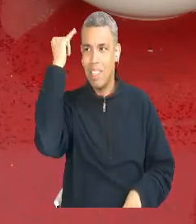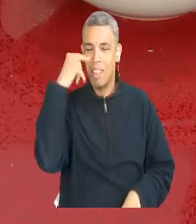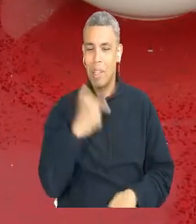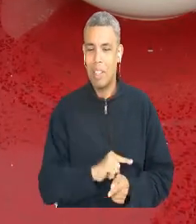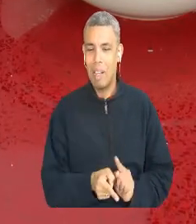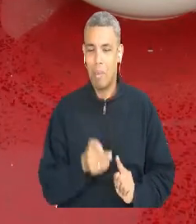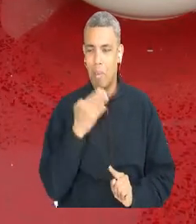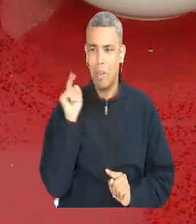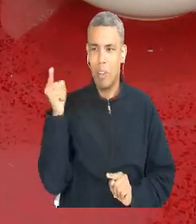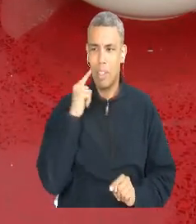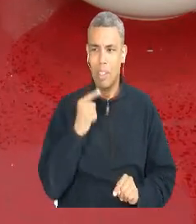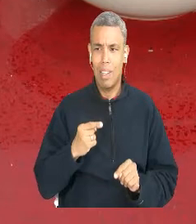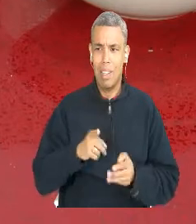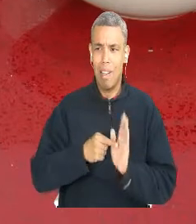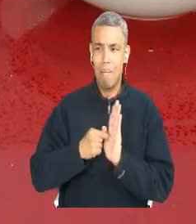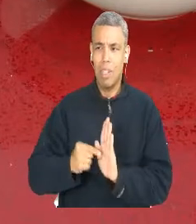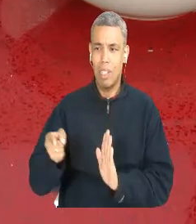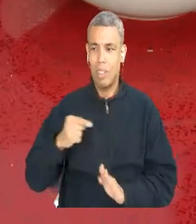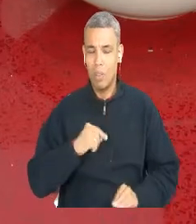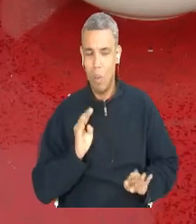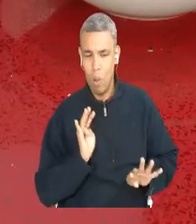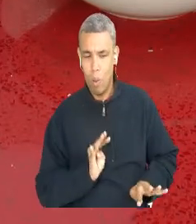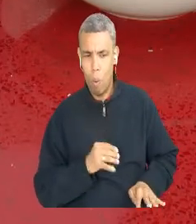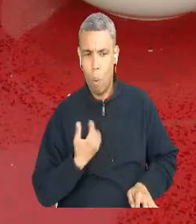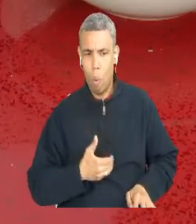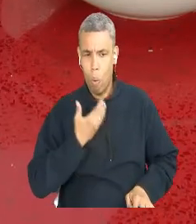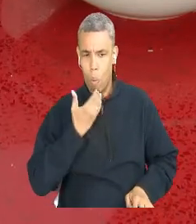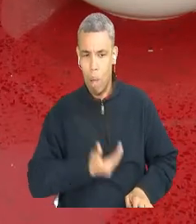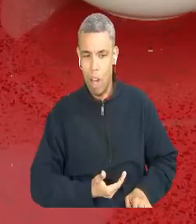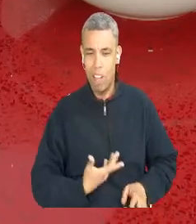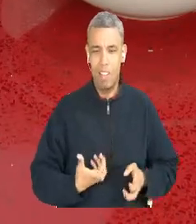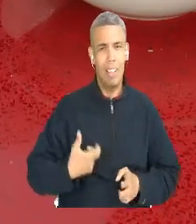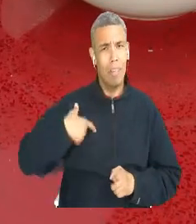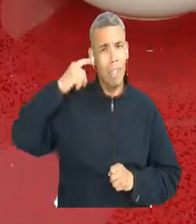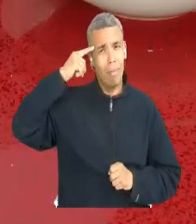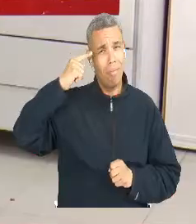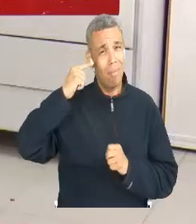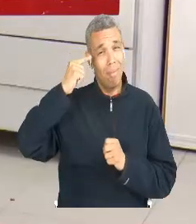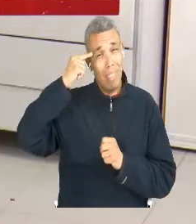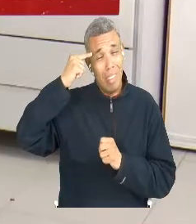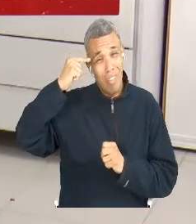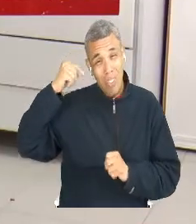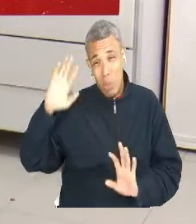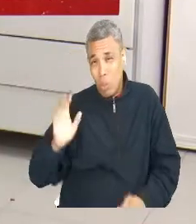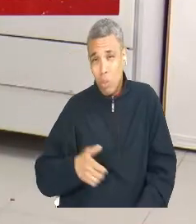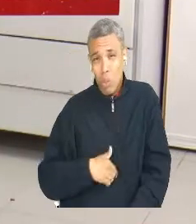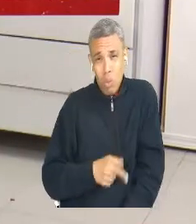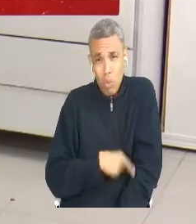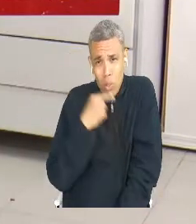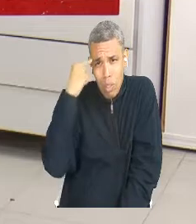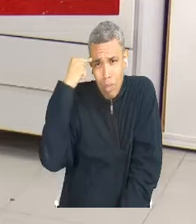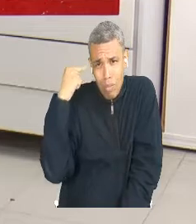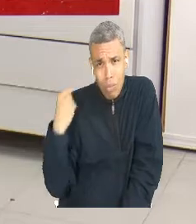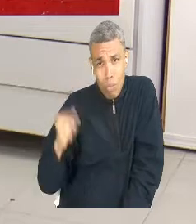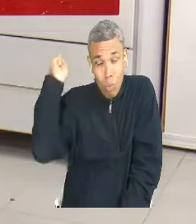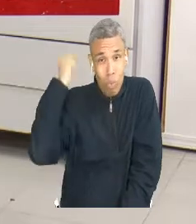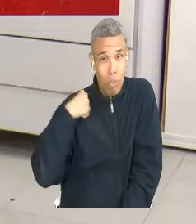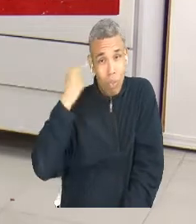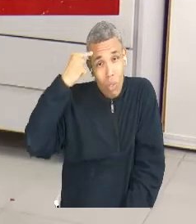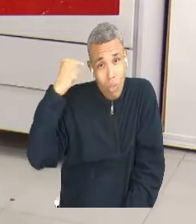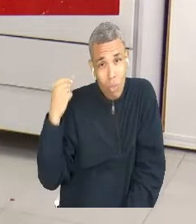Una hojita, un chif, la salsa. Entonces todo se puede variar. Bueno. No sé si demora el